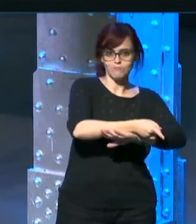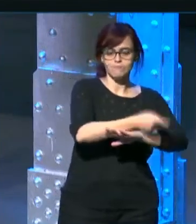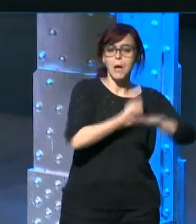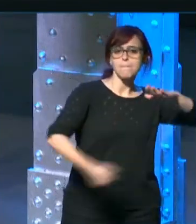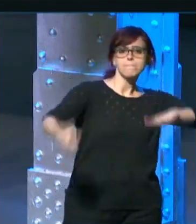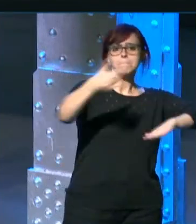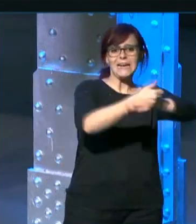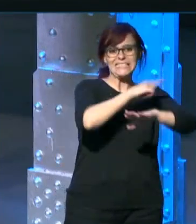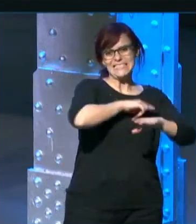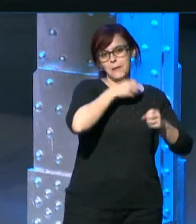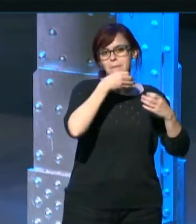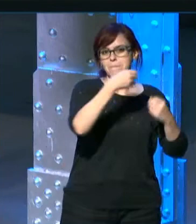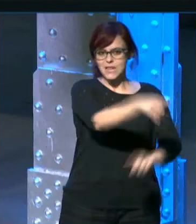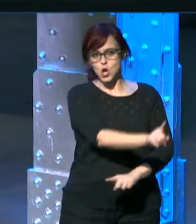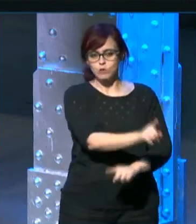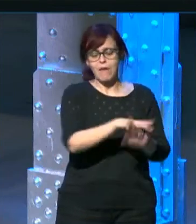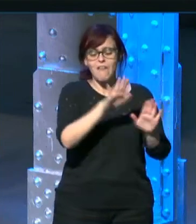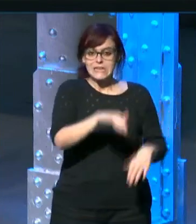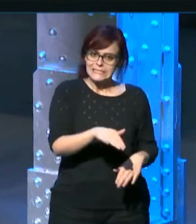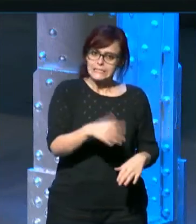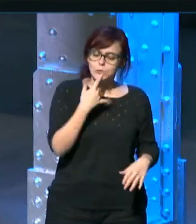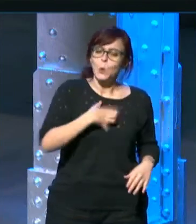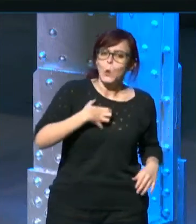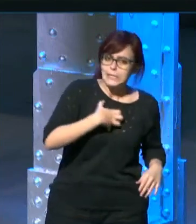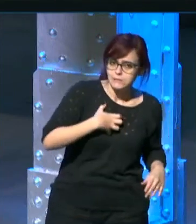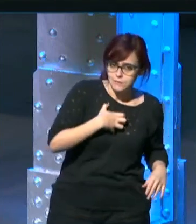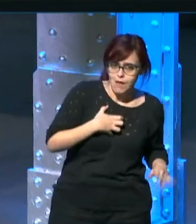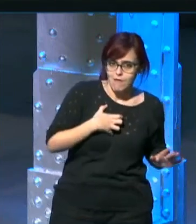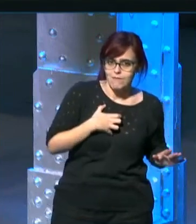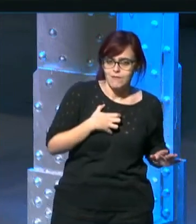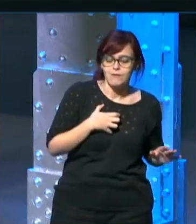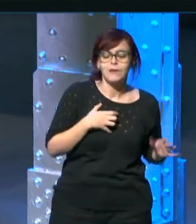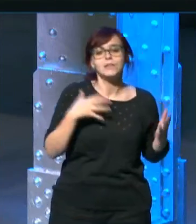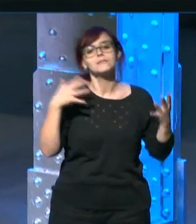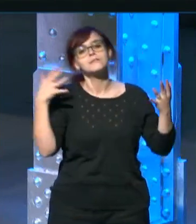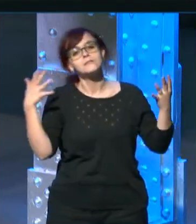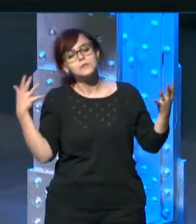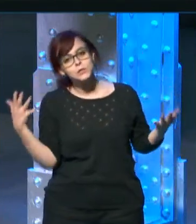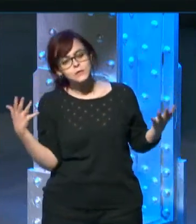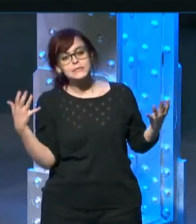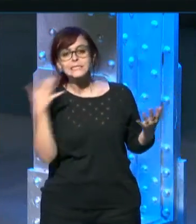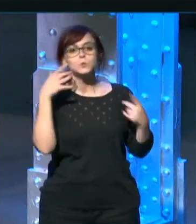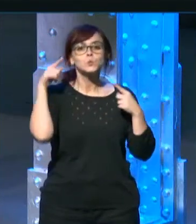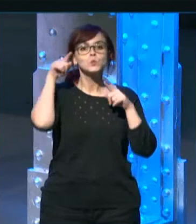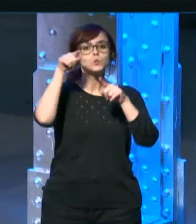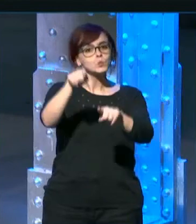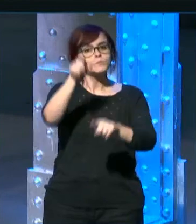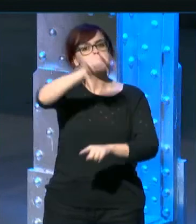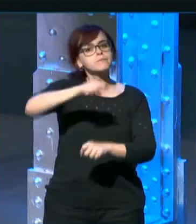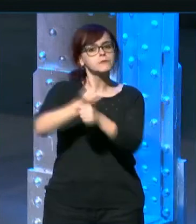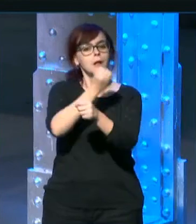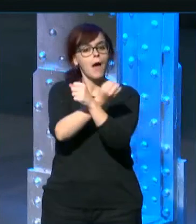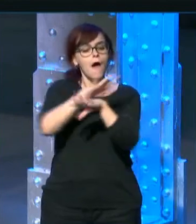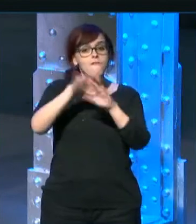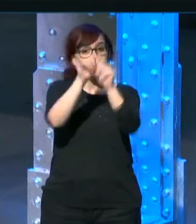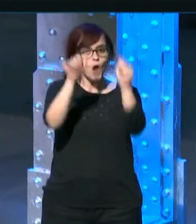pero suele haber bastantes inercias y bastantes reticencias. Digamos que cuando tú trabajas de esta